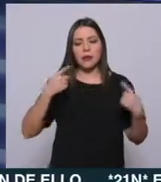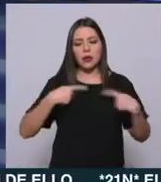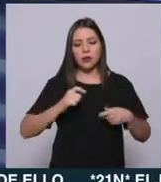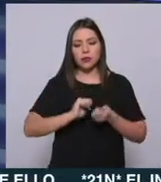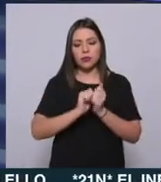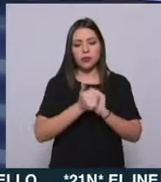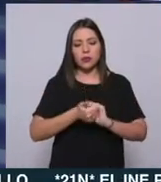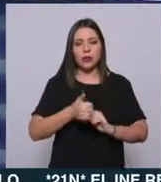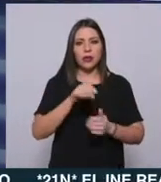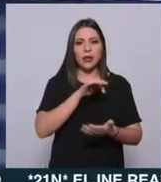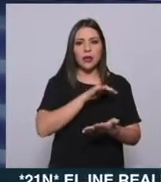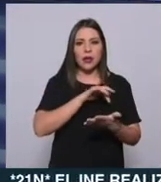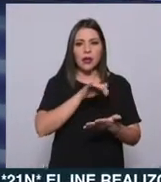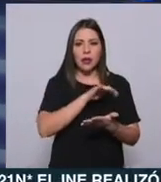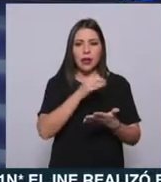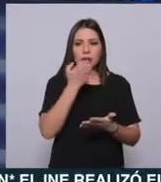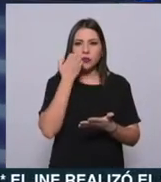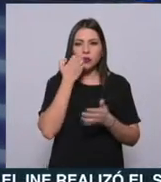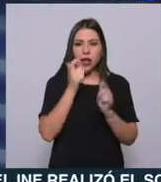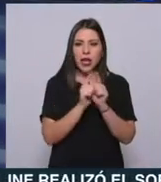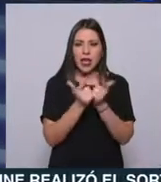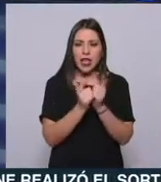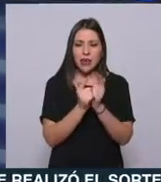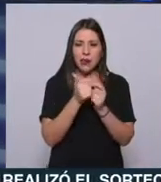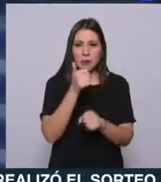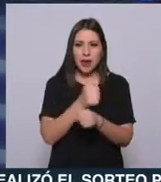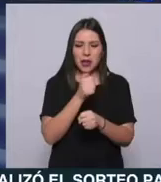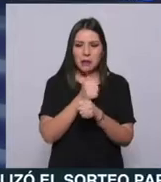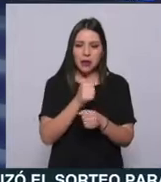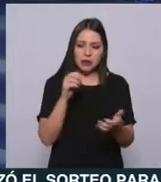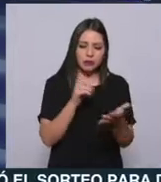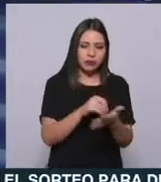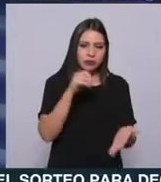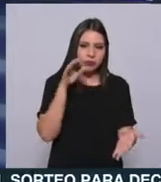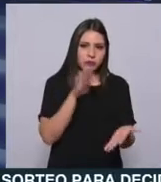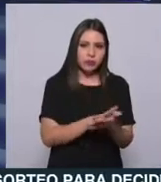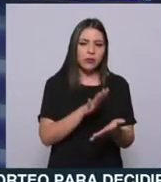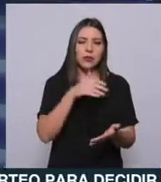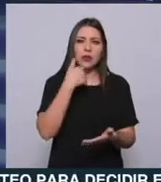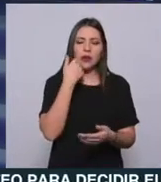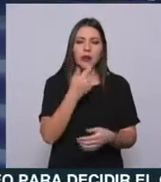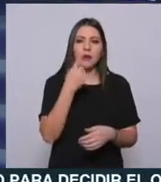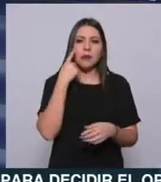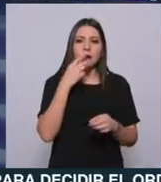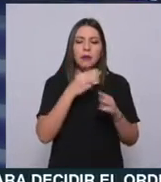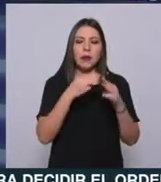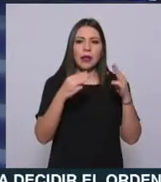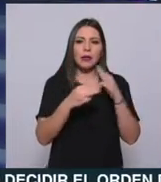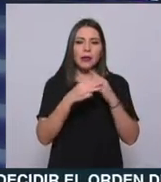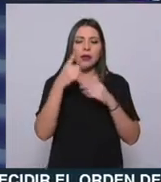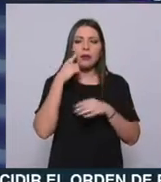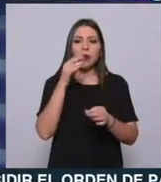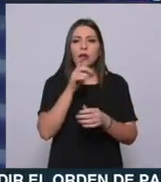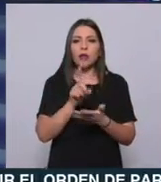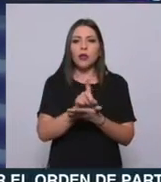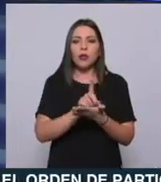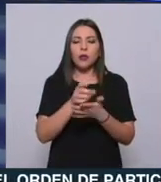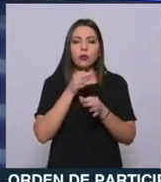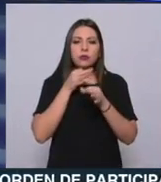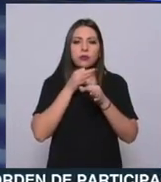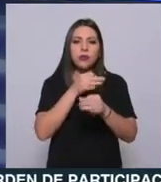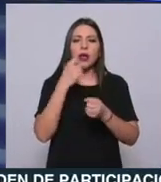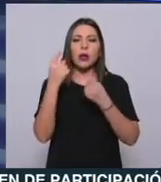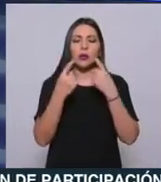el tema desde primaria. Hemos ya logrado la materia de adicciones para maestros normalistas.